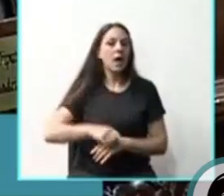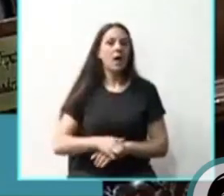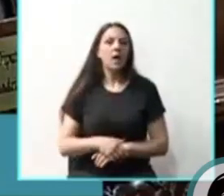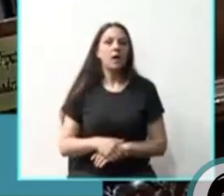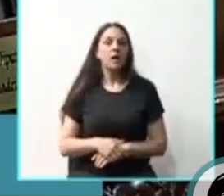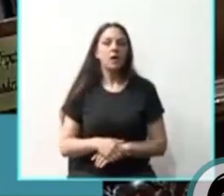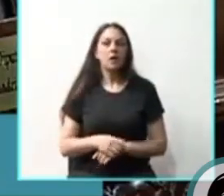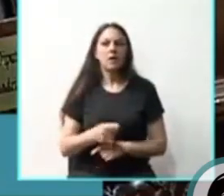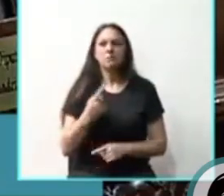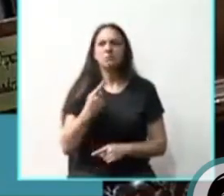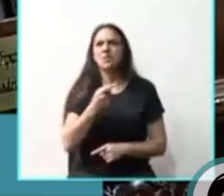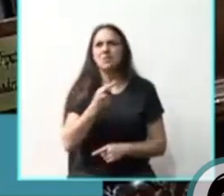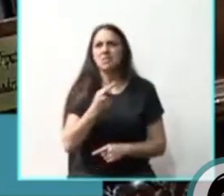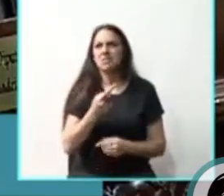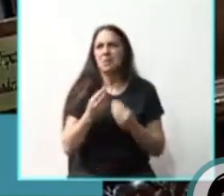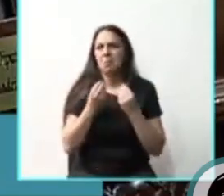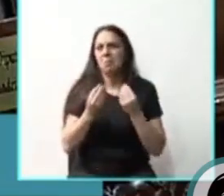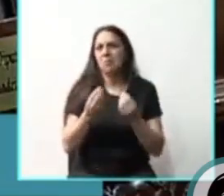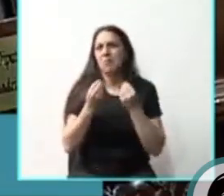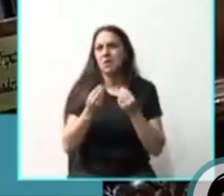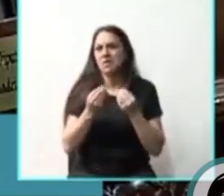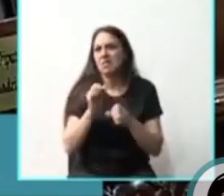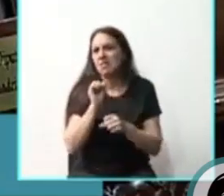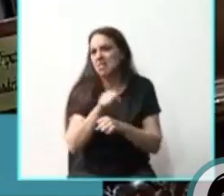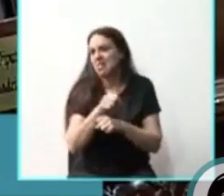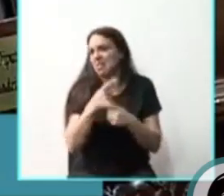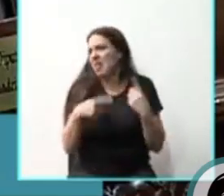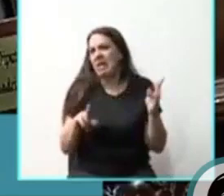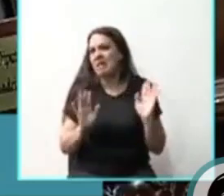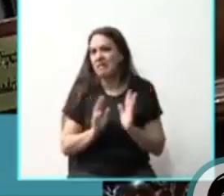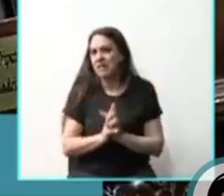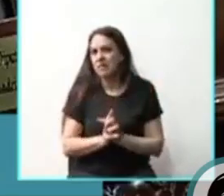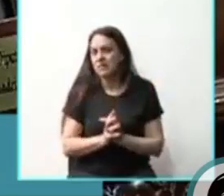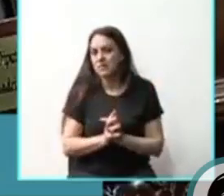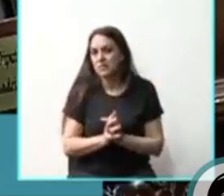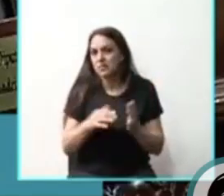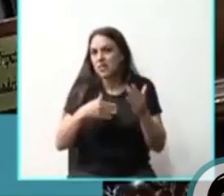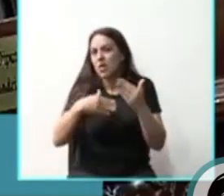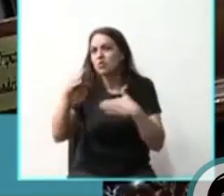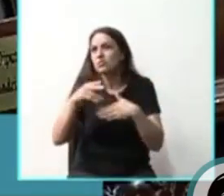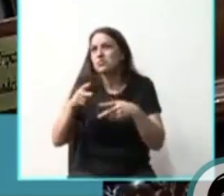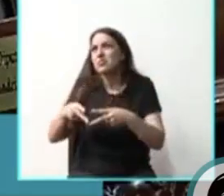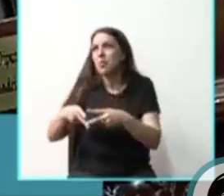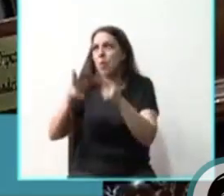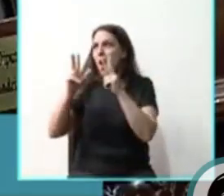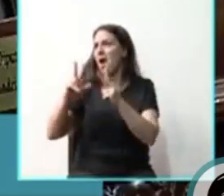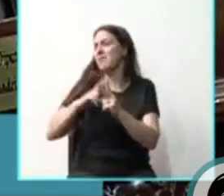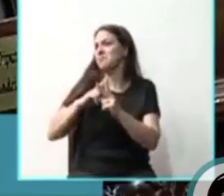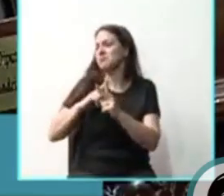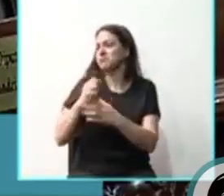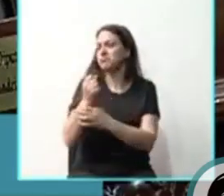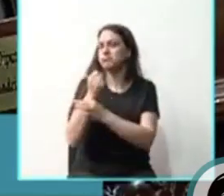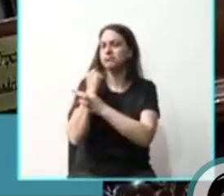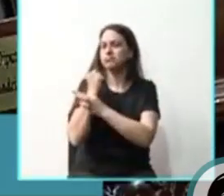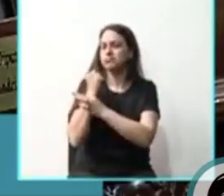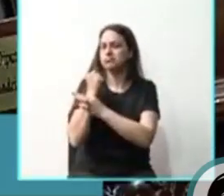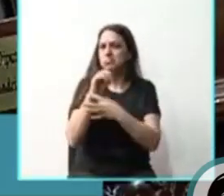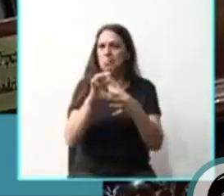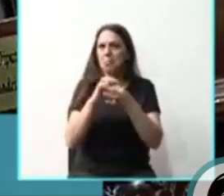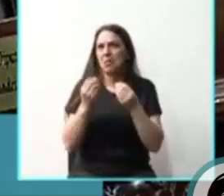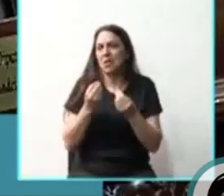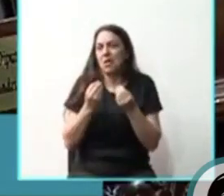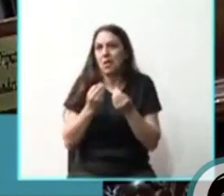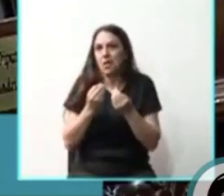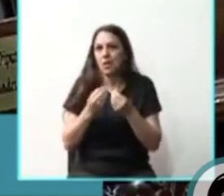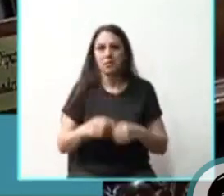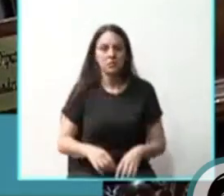tiene que ver gernika con esto que estamos discutiendo acá la construcción de torres de lujo mucho tiene que dar por